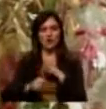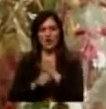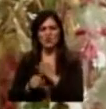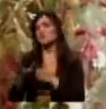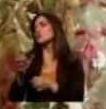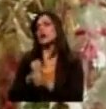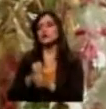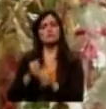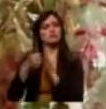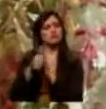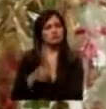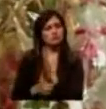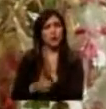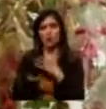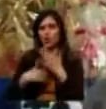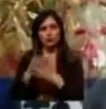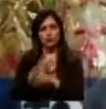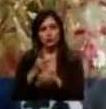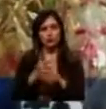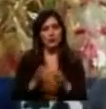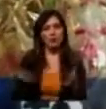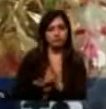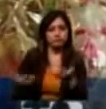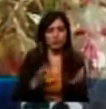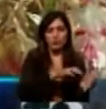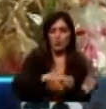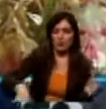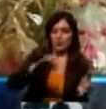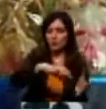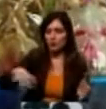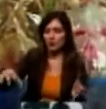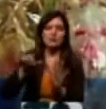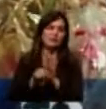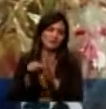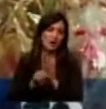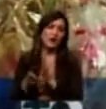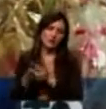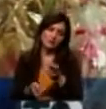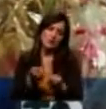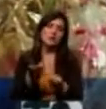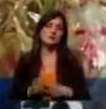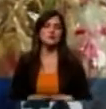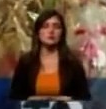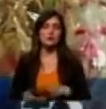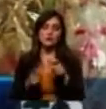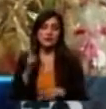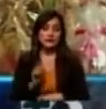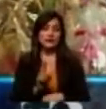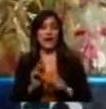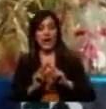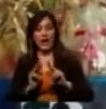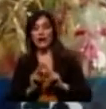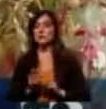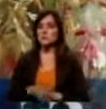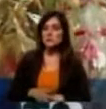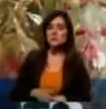pacientes y tratamos de vender productos sumamente baratos. La idea más es que la gente venga y conozca, porque